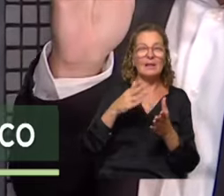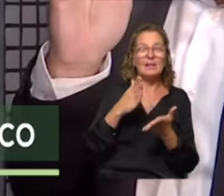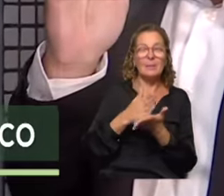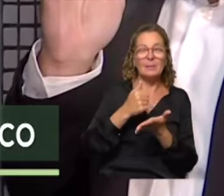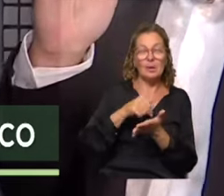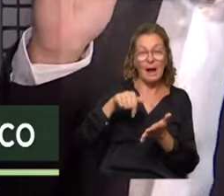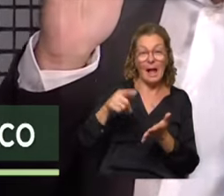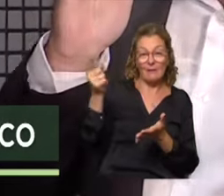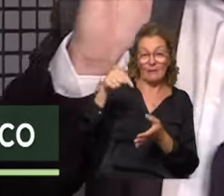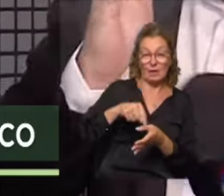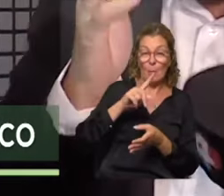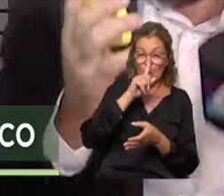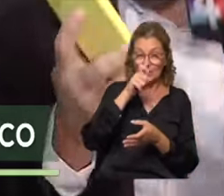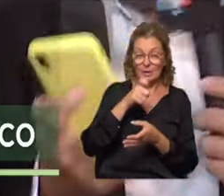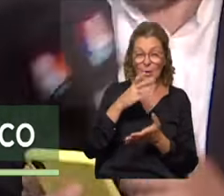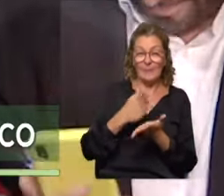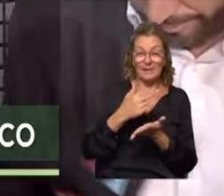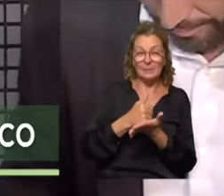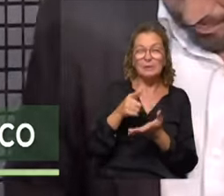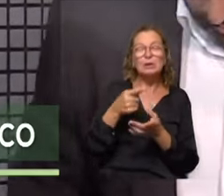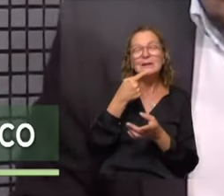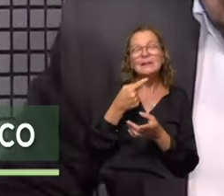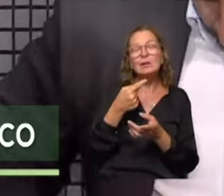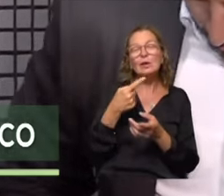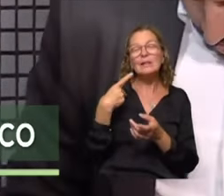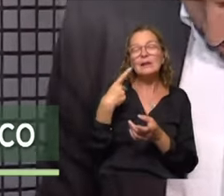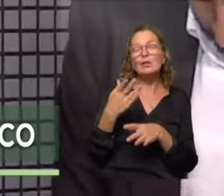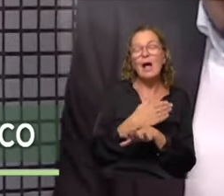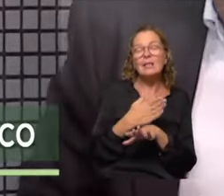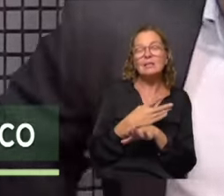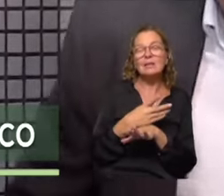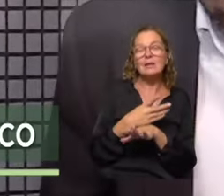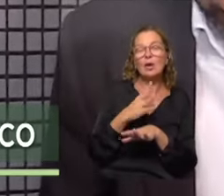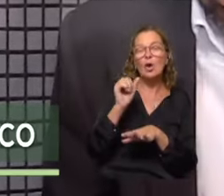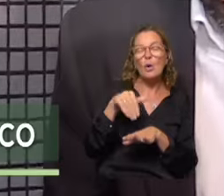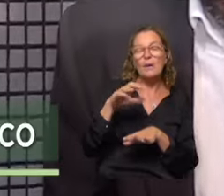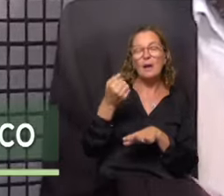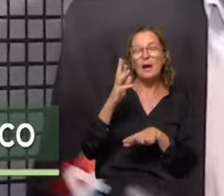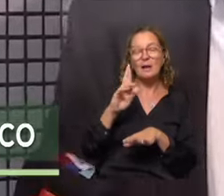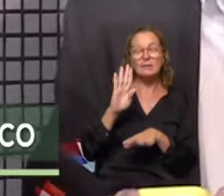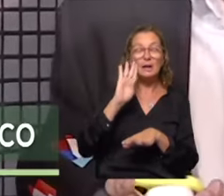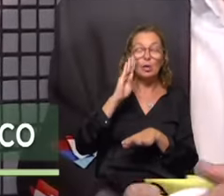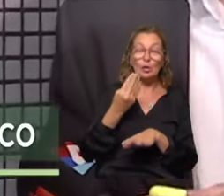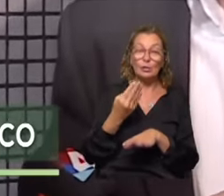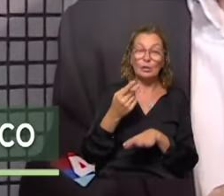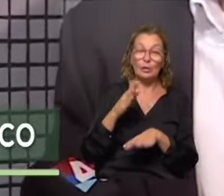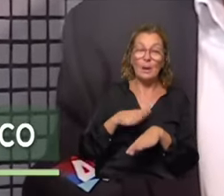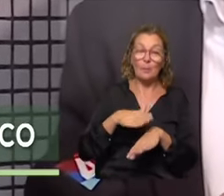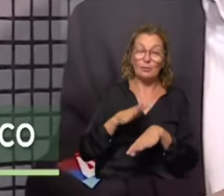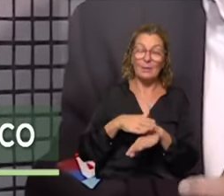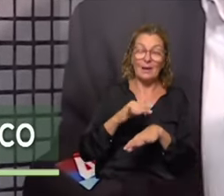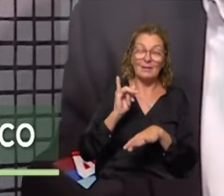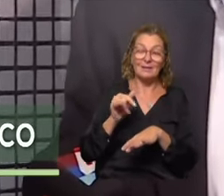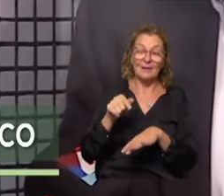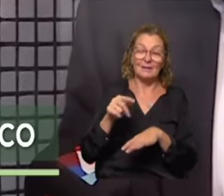Montevideo, a esta audiencia de acuerdo abreviado, donde el exdirector del CONCAR estaría reconociendo los delitos, la participación